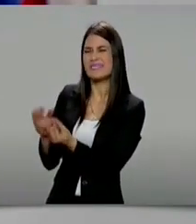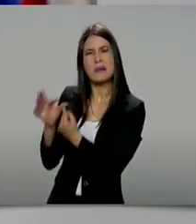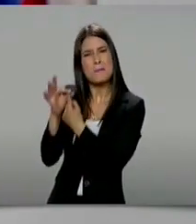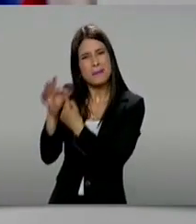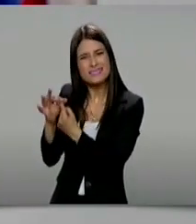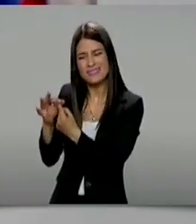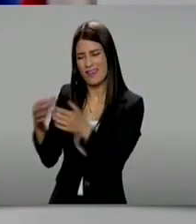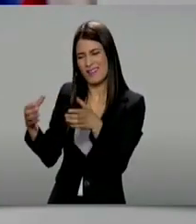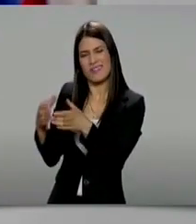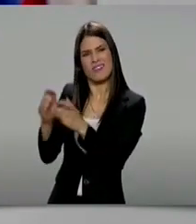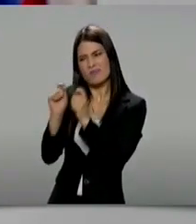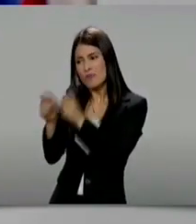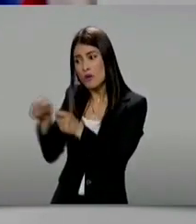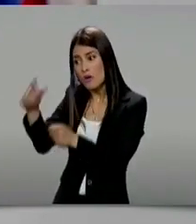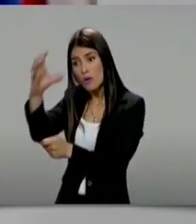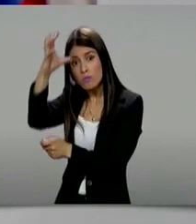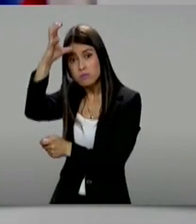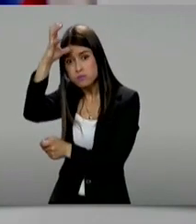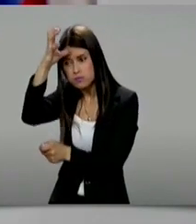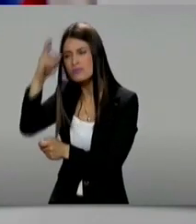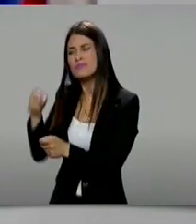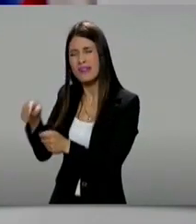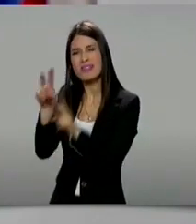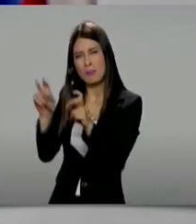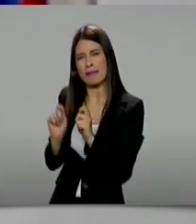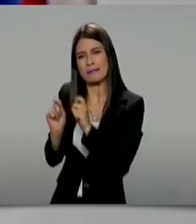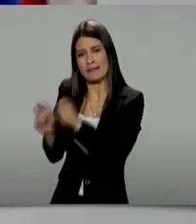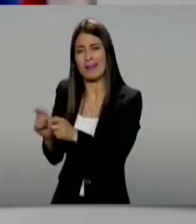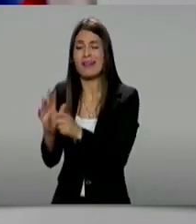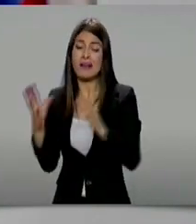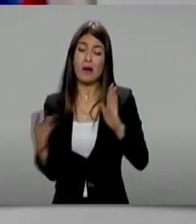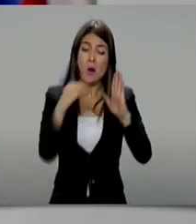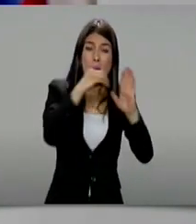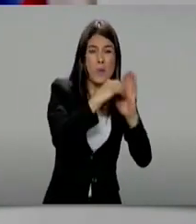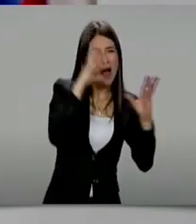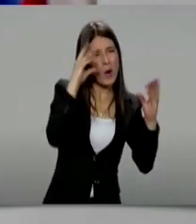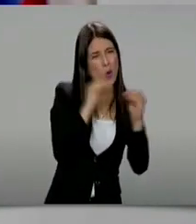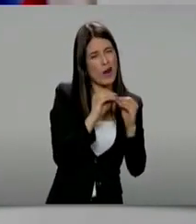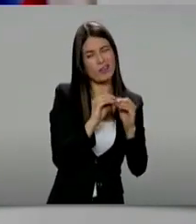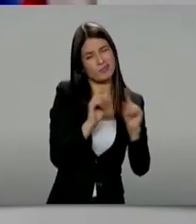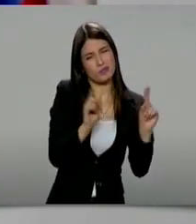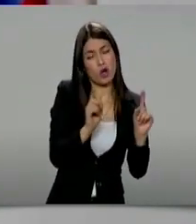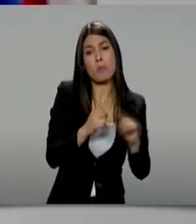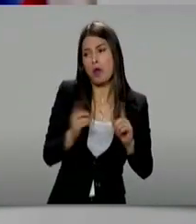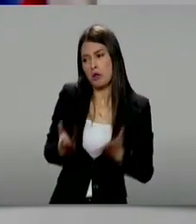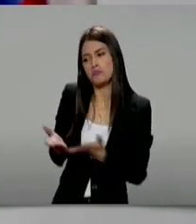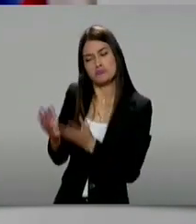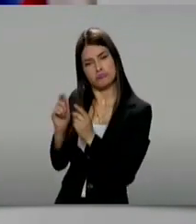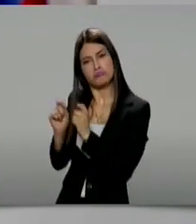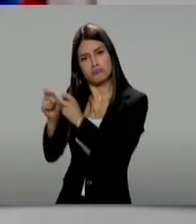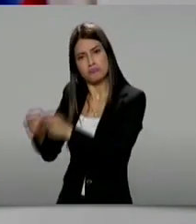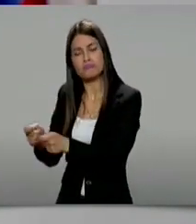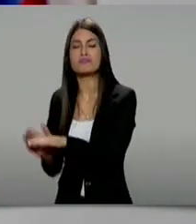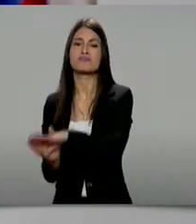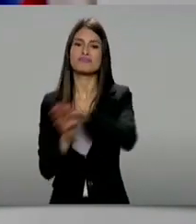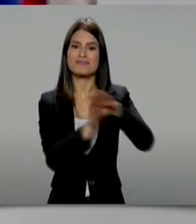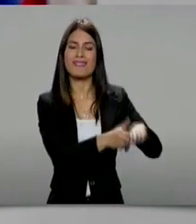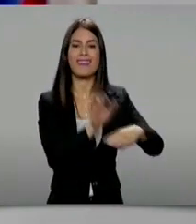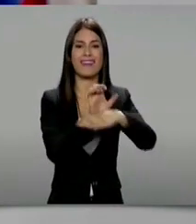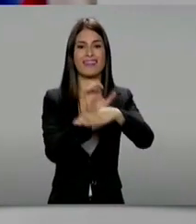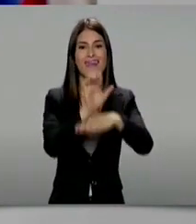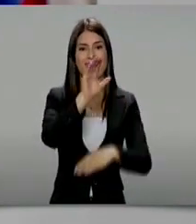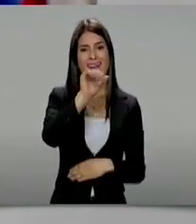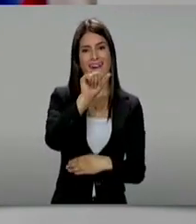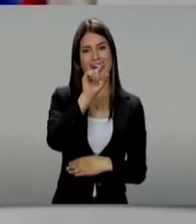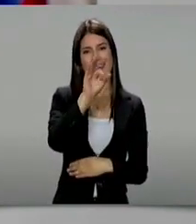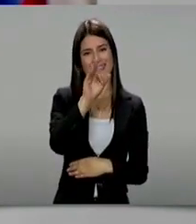una comisión de expertos para revisar esos temas el catastro fundamental para formalizar la